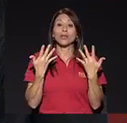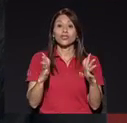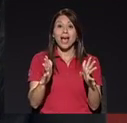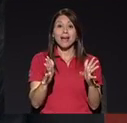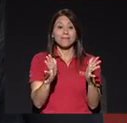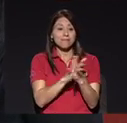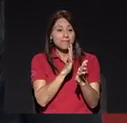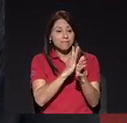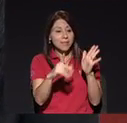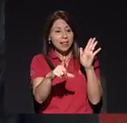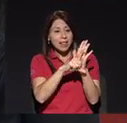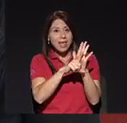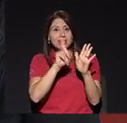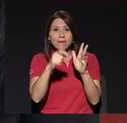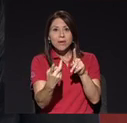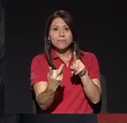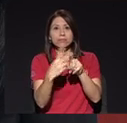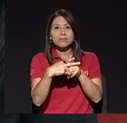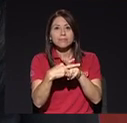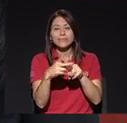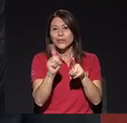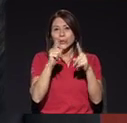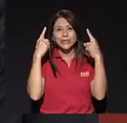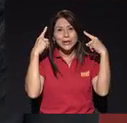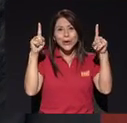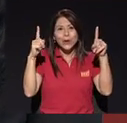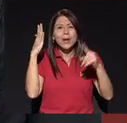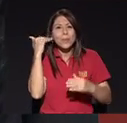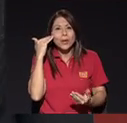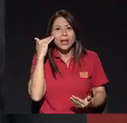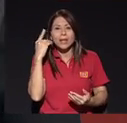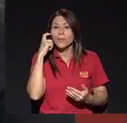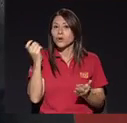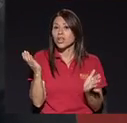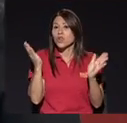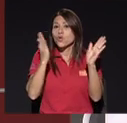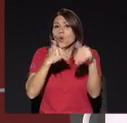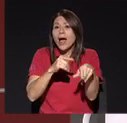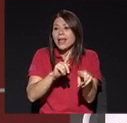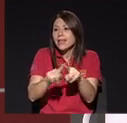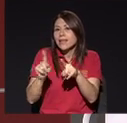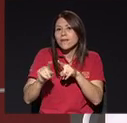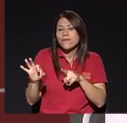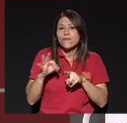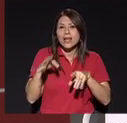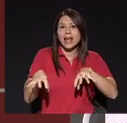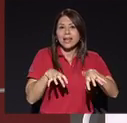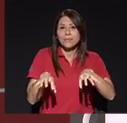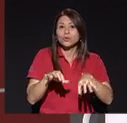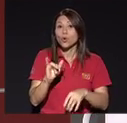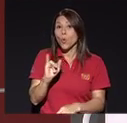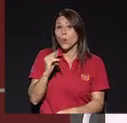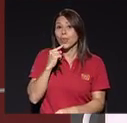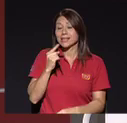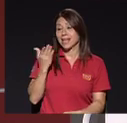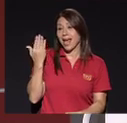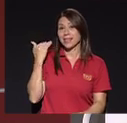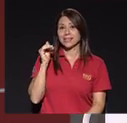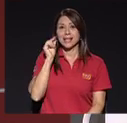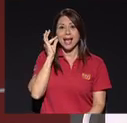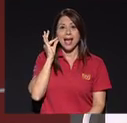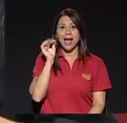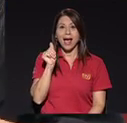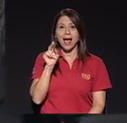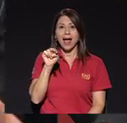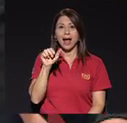en la implementación, esto no se logra. ¿Por qué? Porque no existen los mecanismos y como bien lo planteaba Angélica,